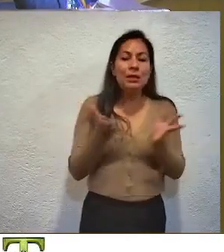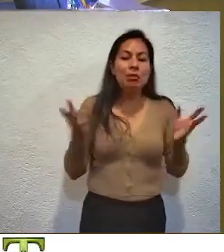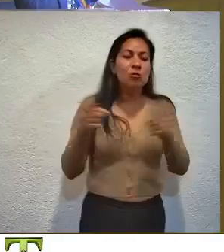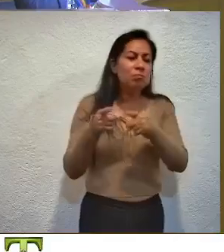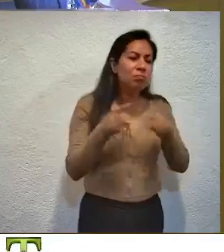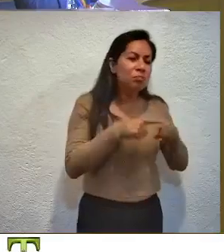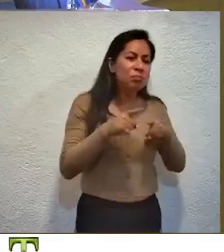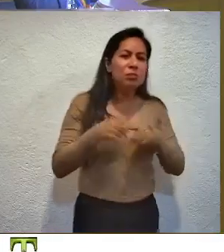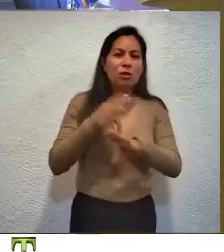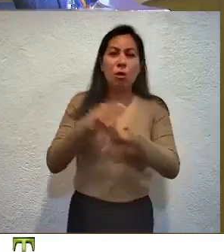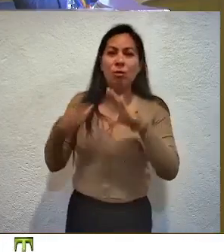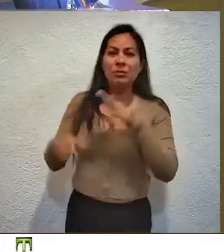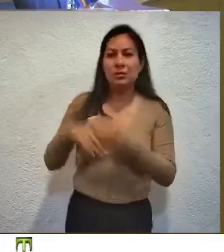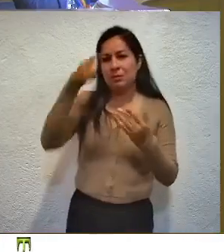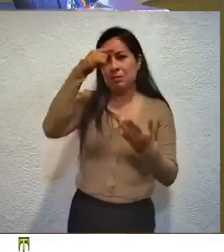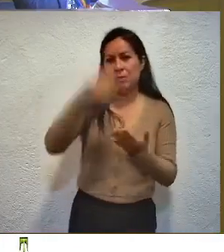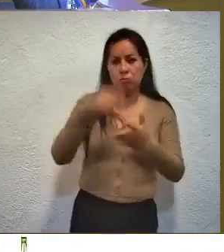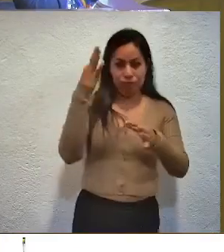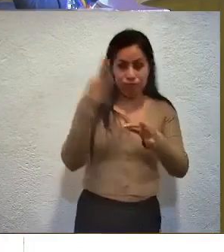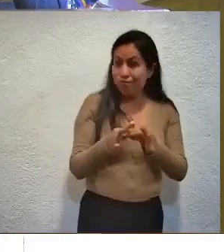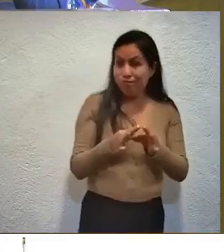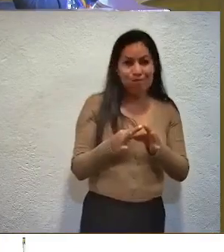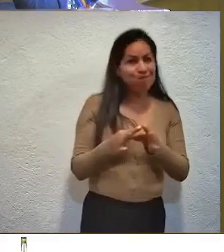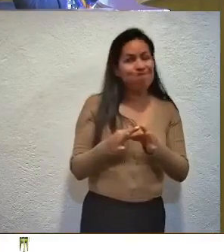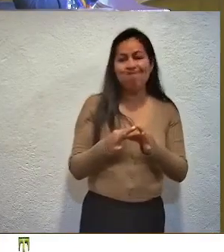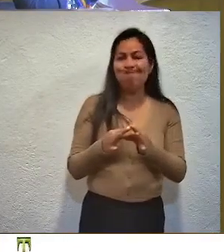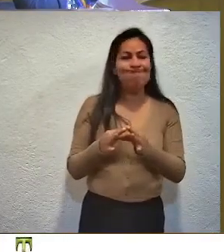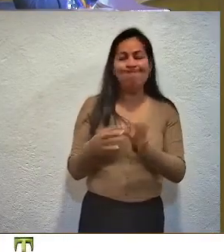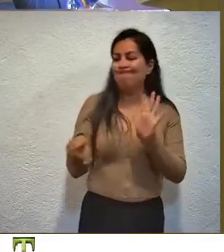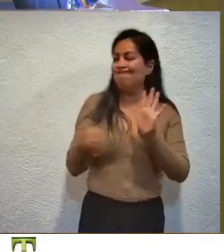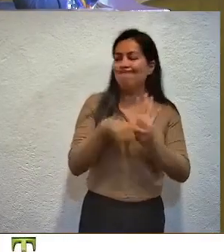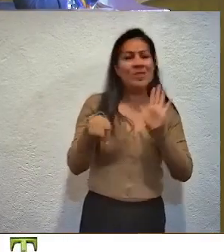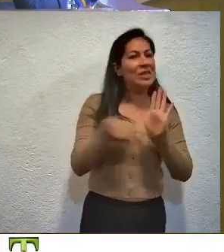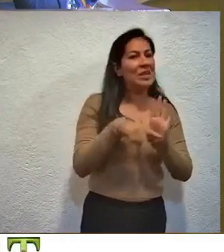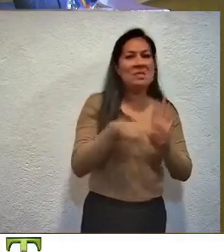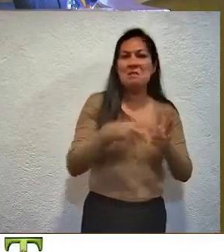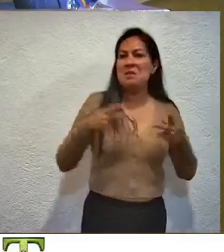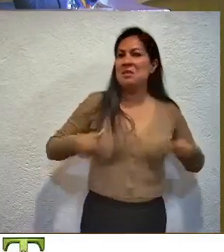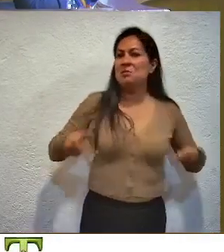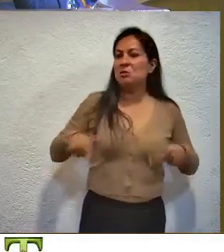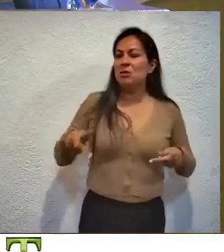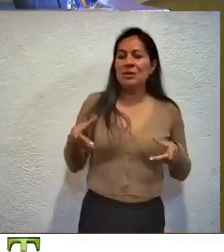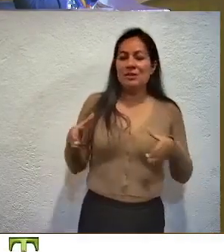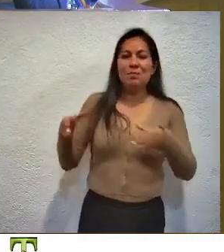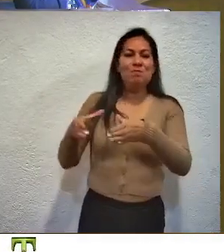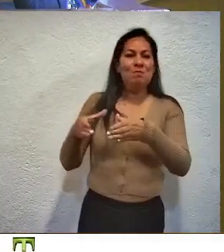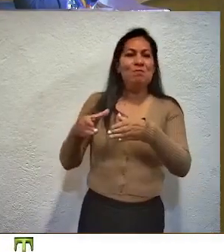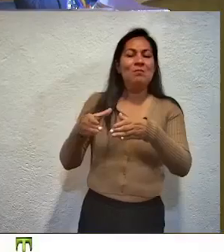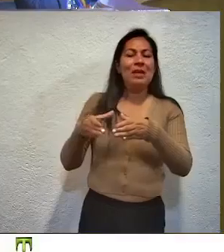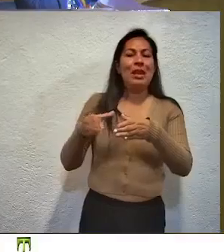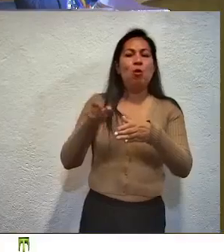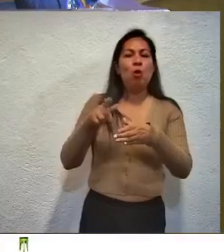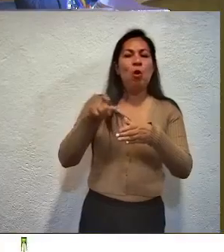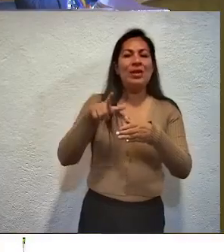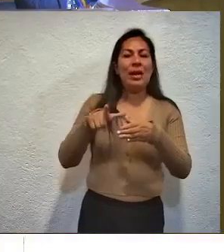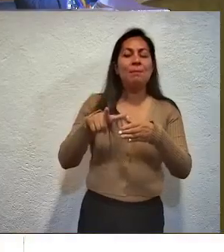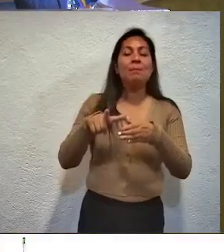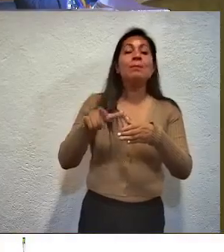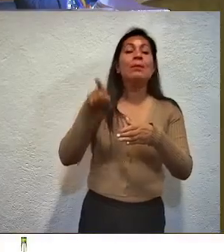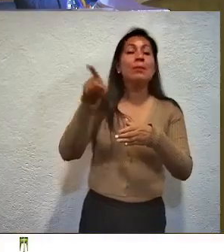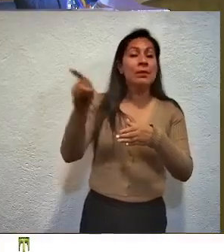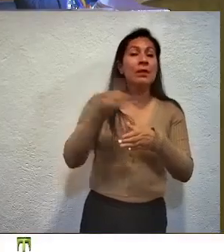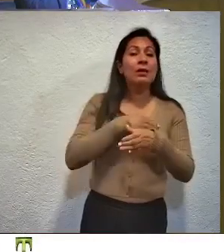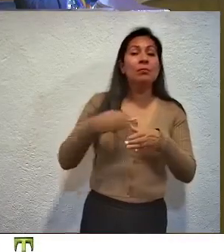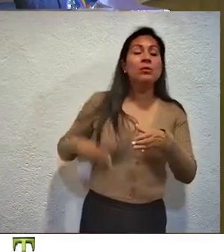diversas acciones para su cumplimiento, existe la negativa de habitantes de la colonia Jardín de Niños del municipio anotado